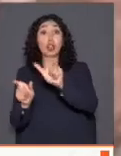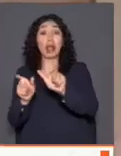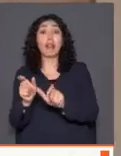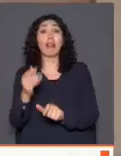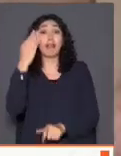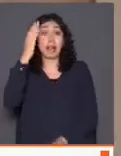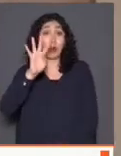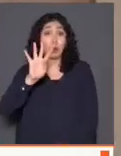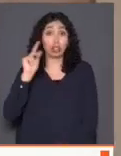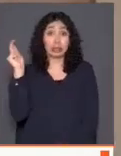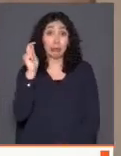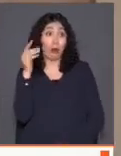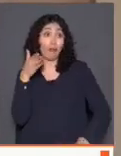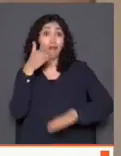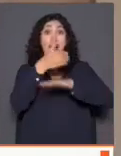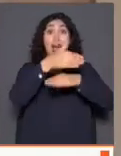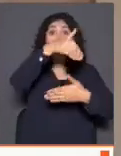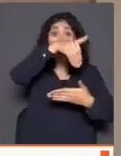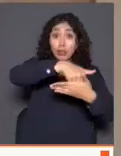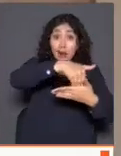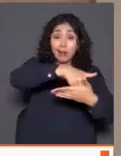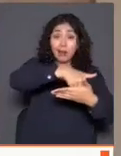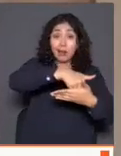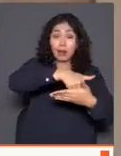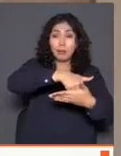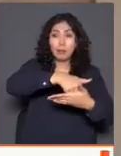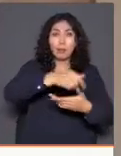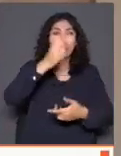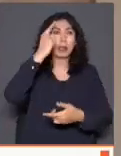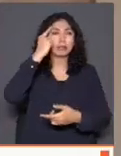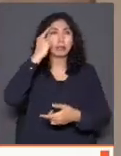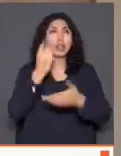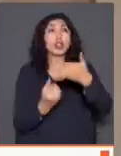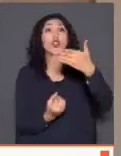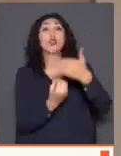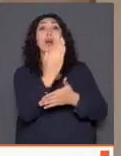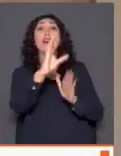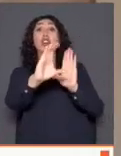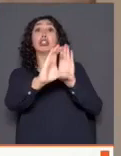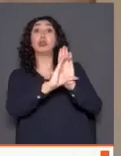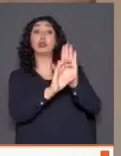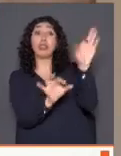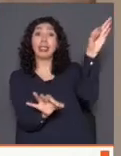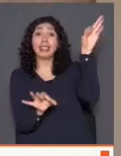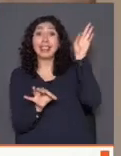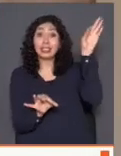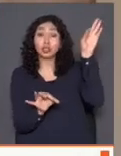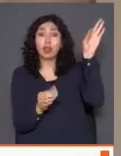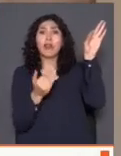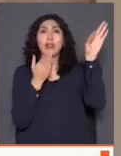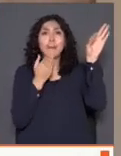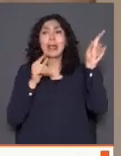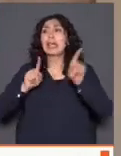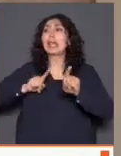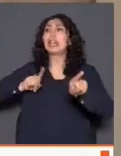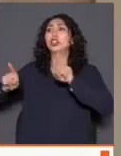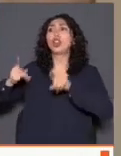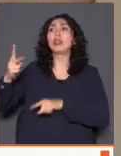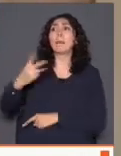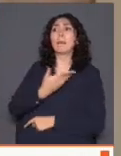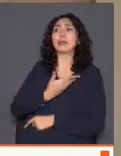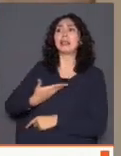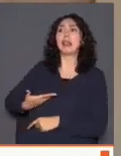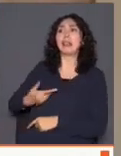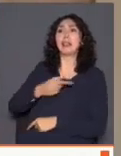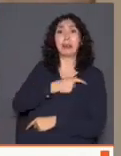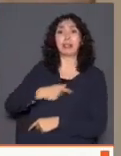de septiembre van a tener en mente el nuevo texto constitucional y también la gestión presidencial, tanto